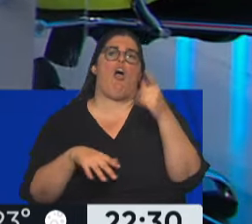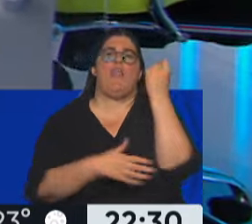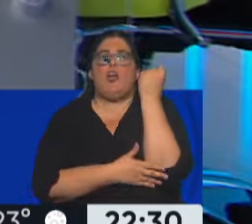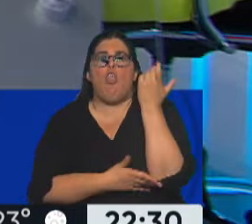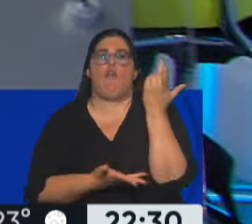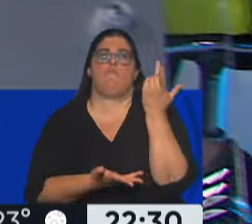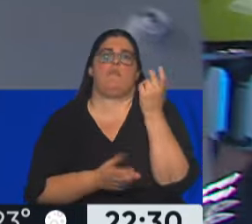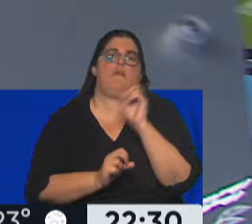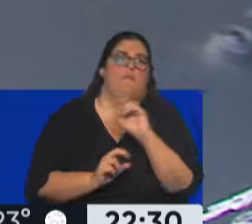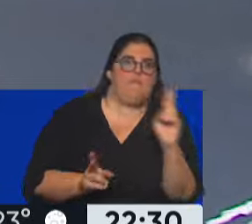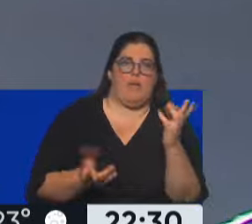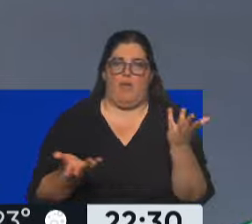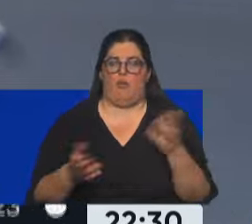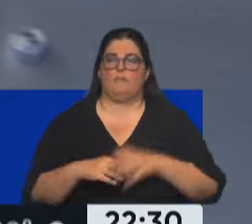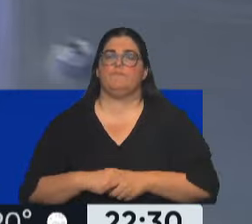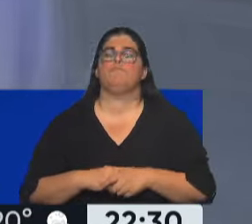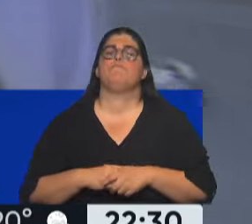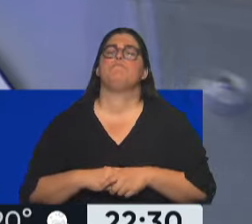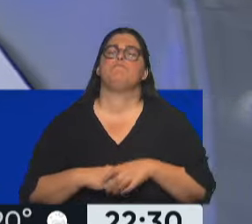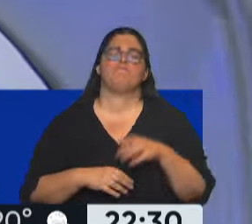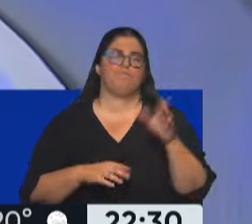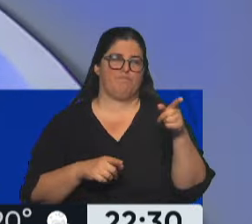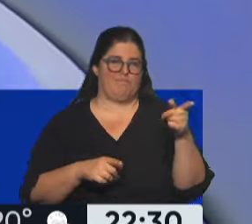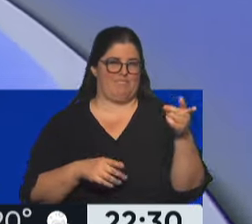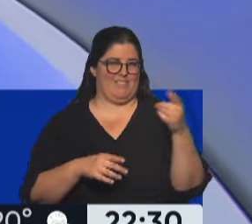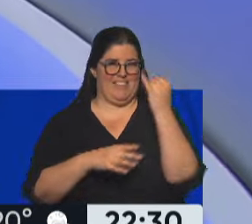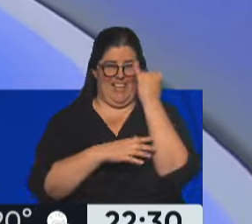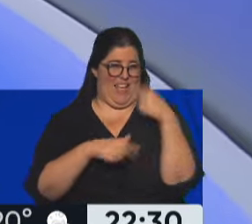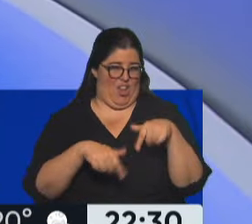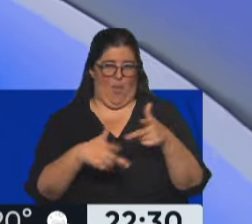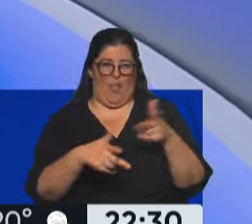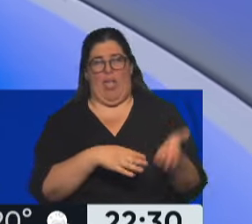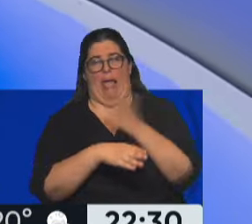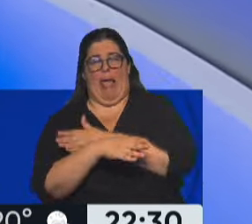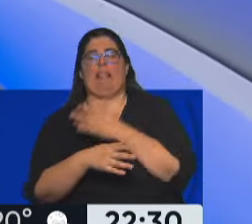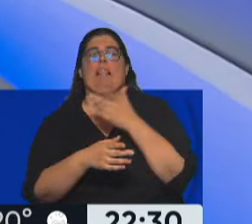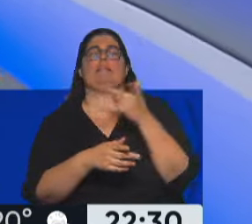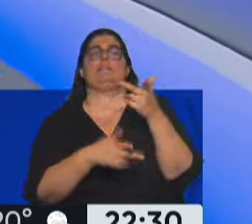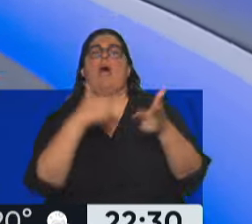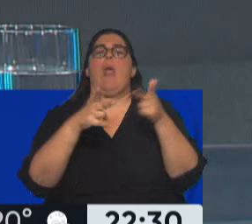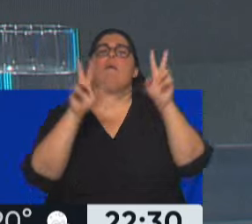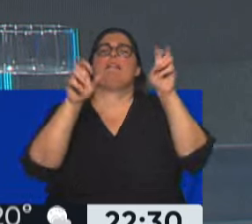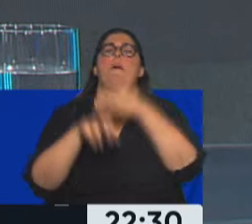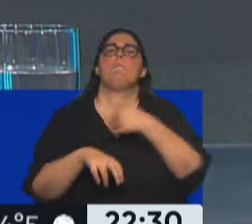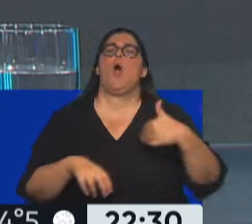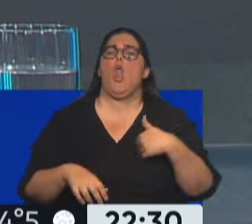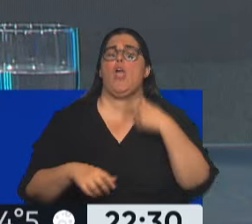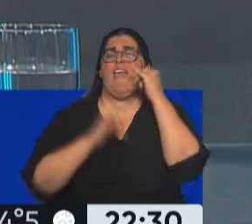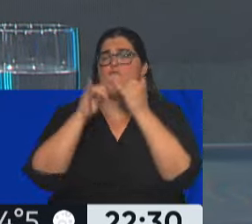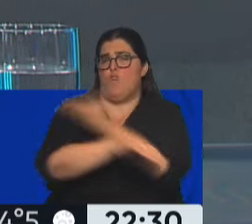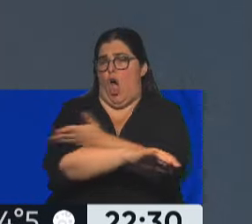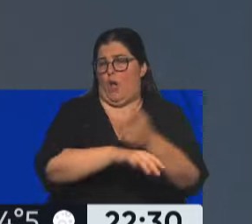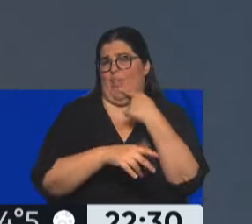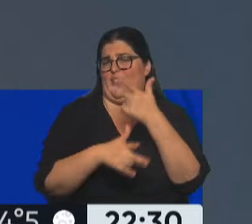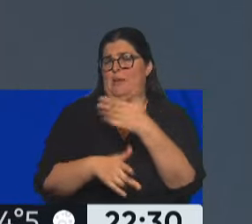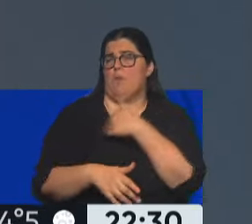como la que está viviendo ese país. A ver, Patricio, vos antes del aire mencionabas Polonia y también lo tratábamos en el informe. ¿Por qué?